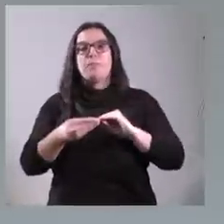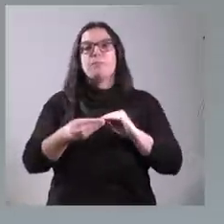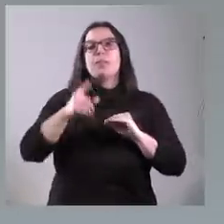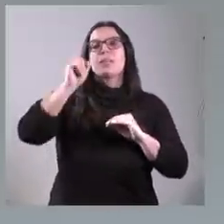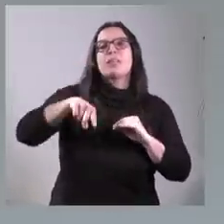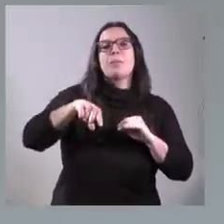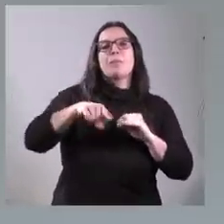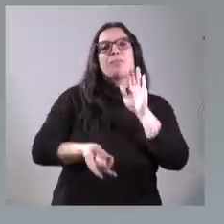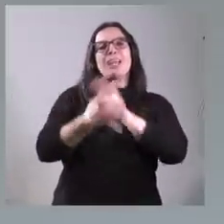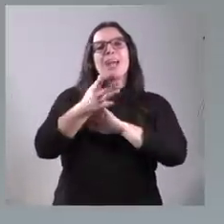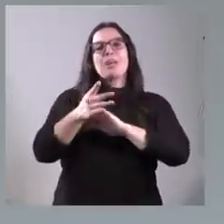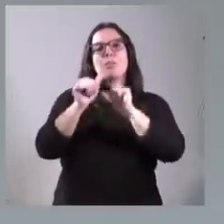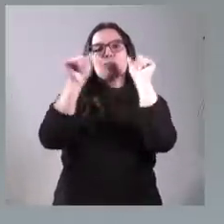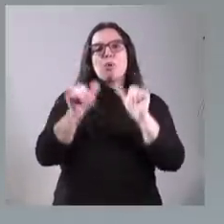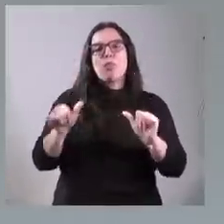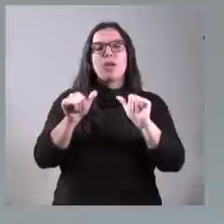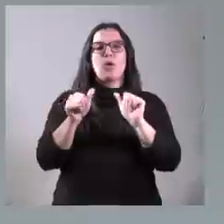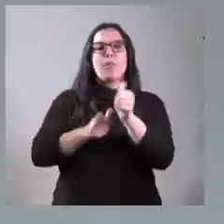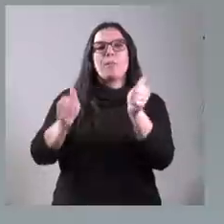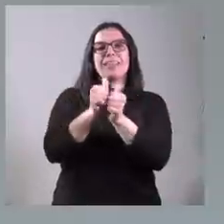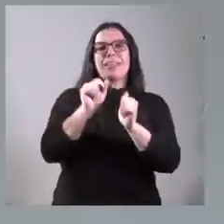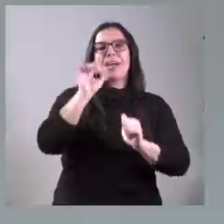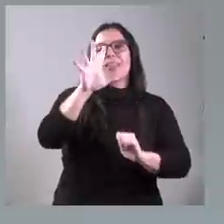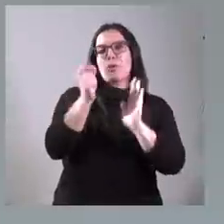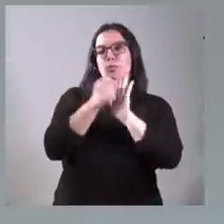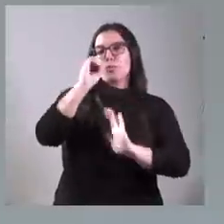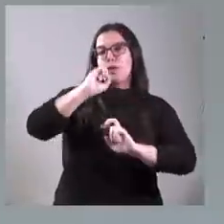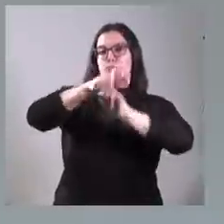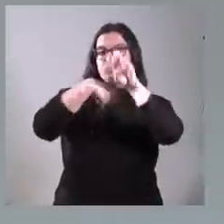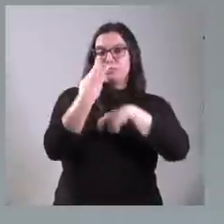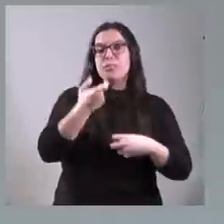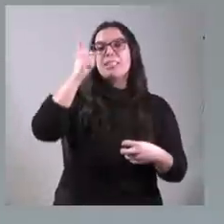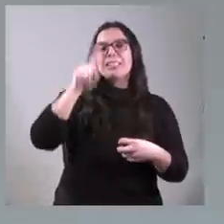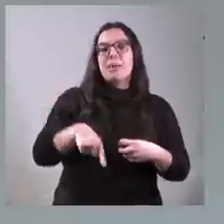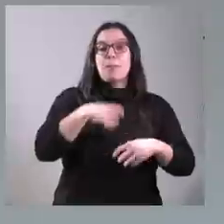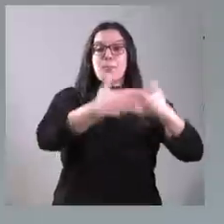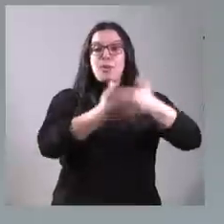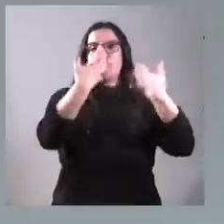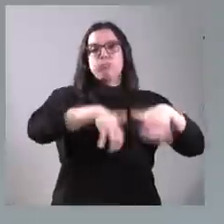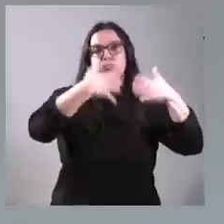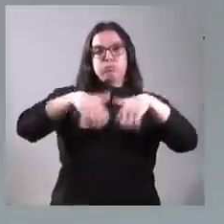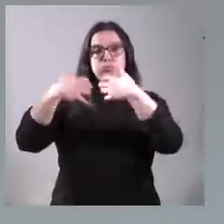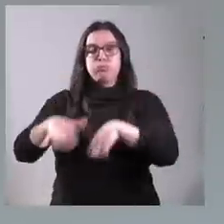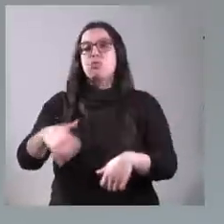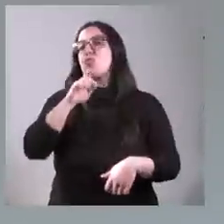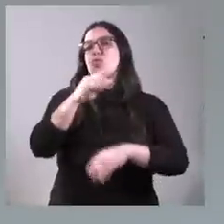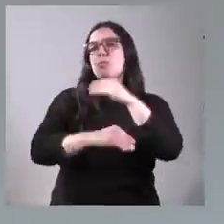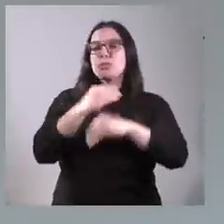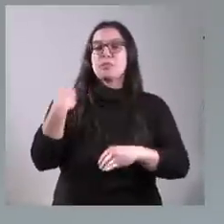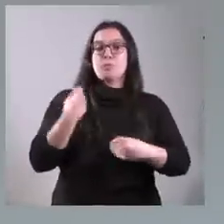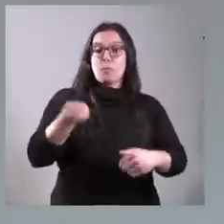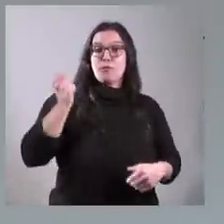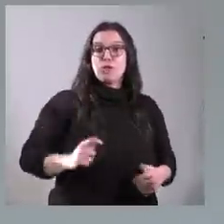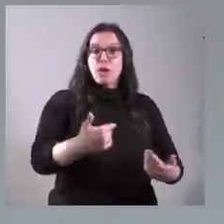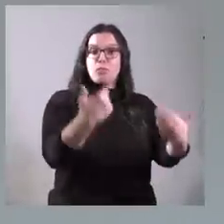un nuevo modelo de dependencia 5.0 y a la automatización de esos procesos mediante una descarga del trabajo de Los profesionales que